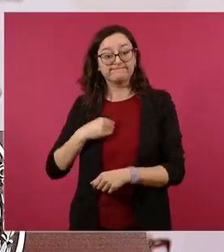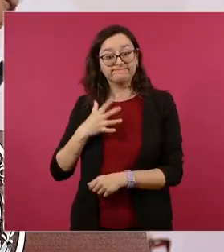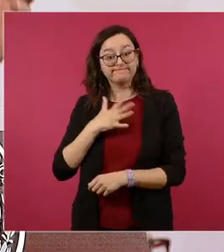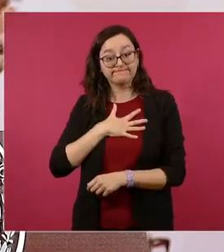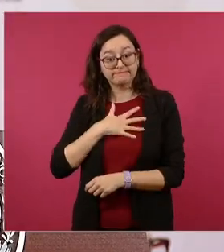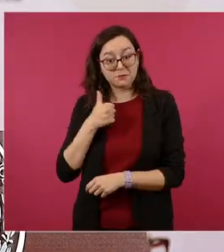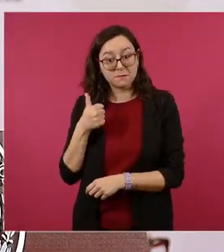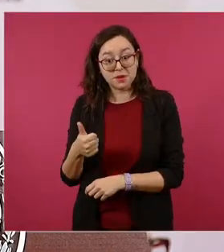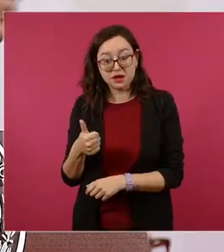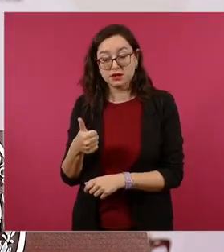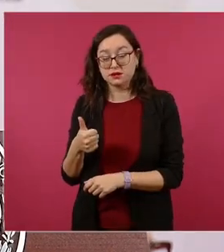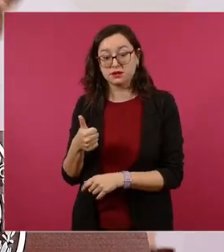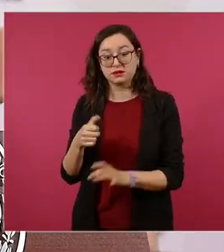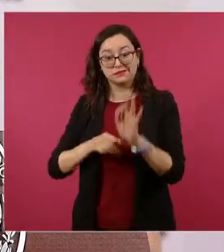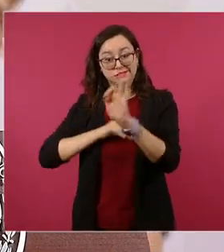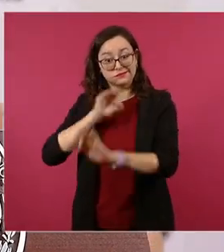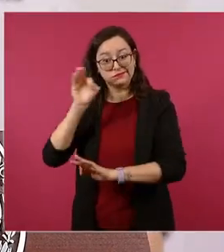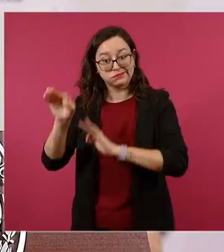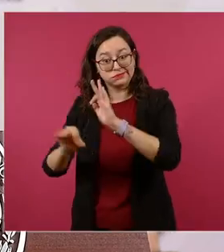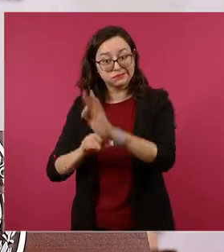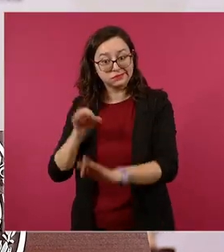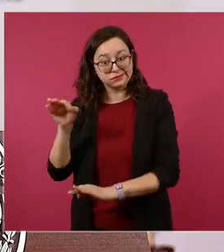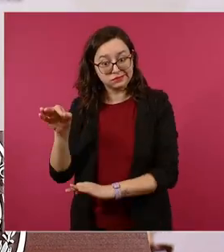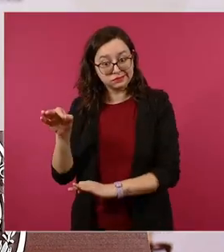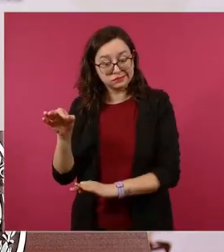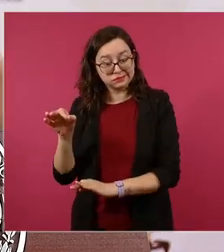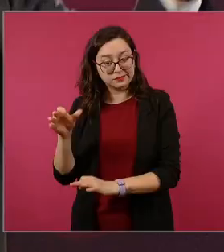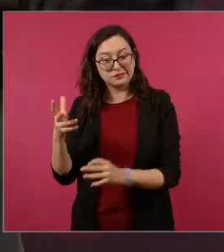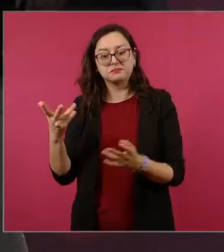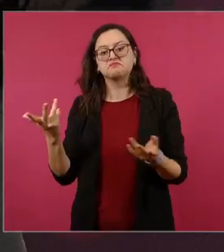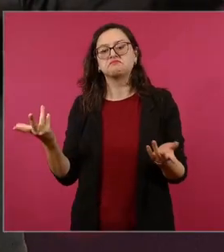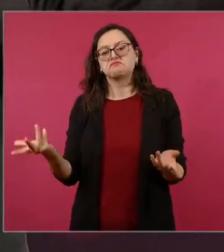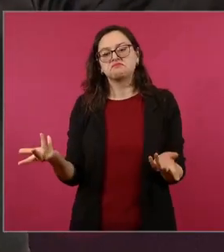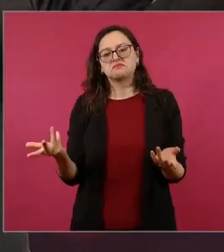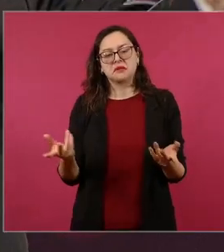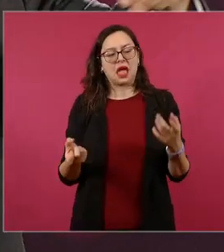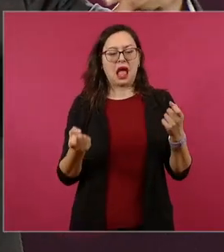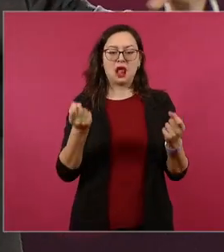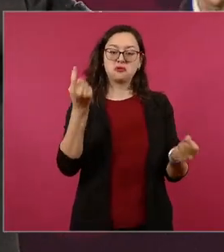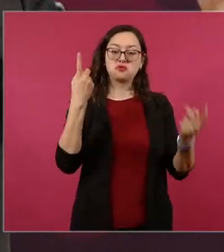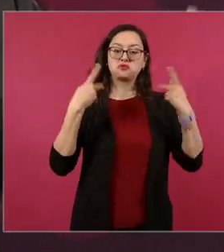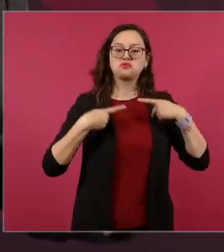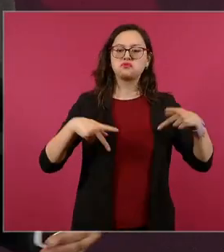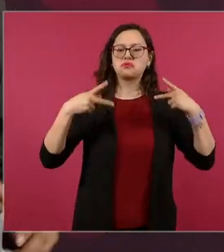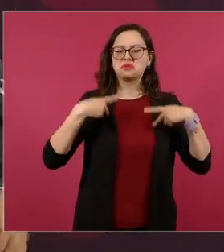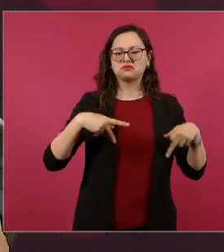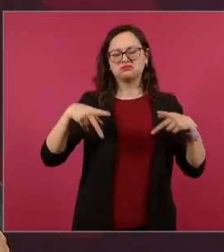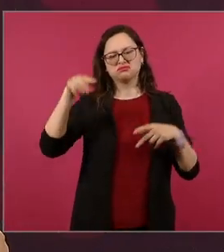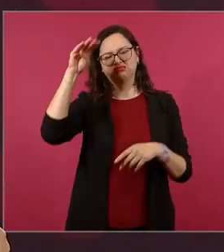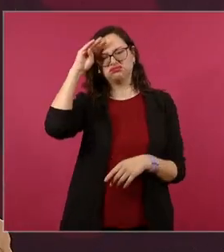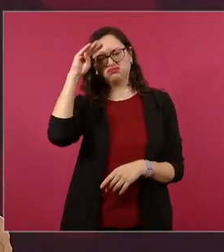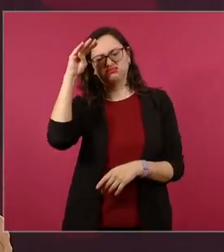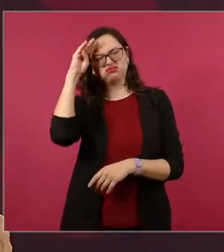Puede ser que para muchos la democracia se limite,